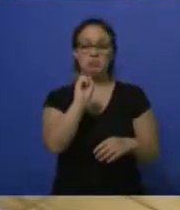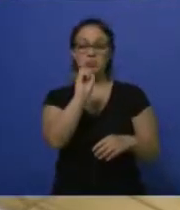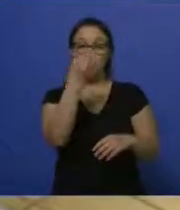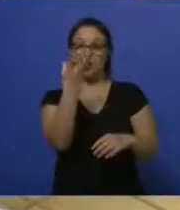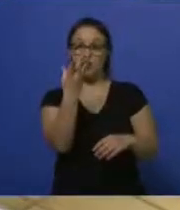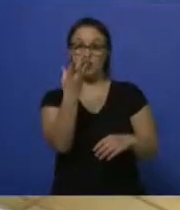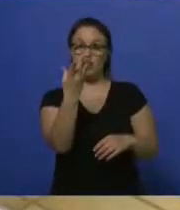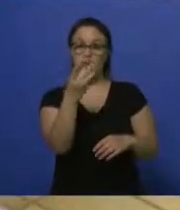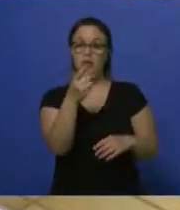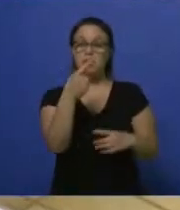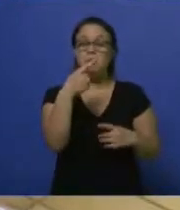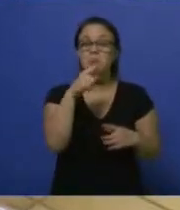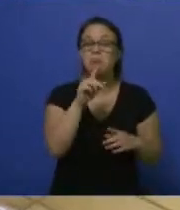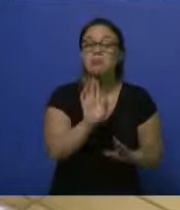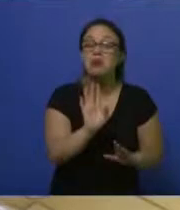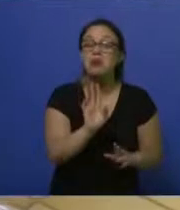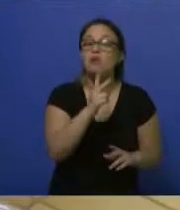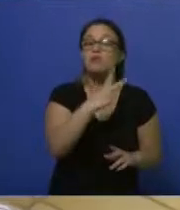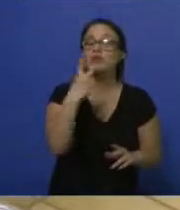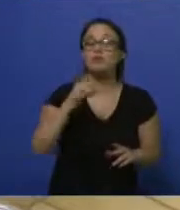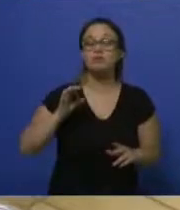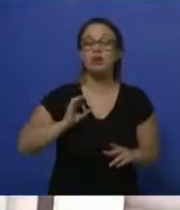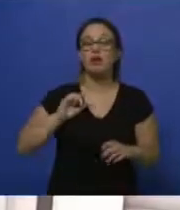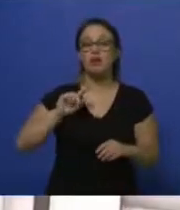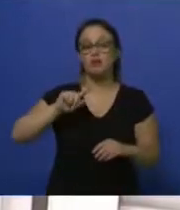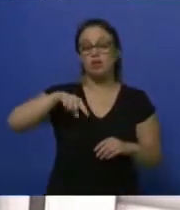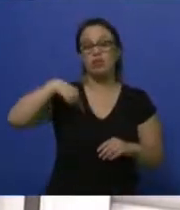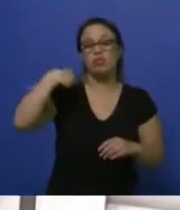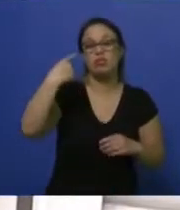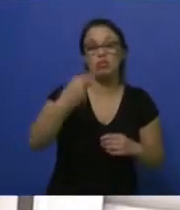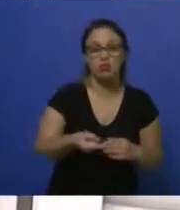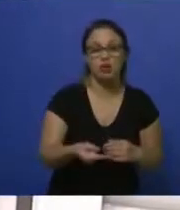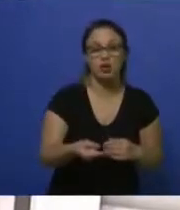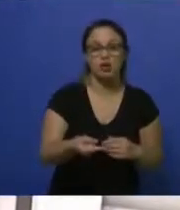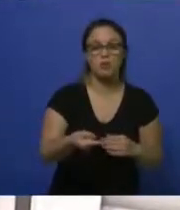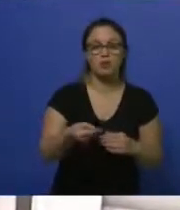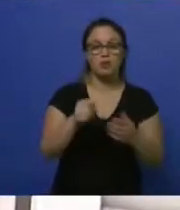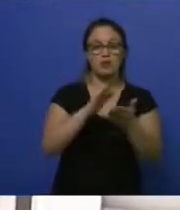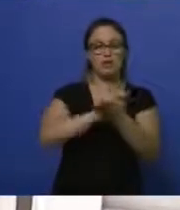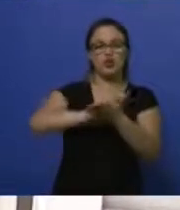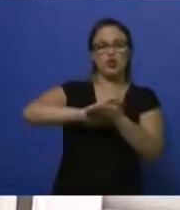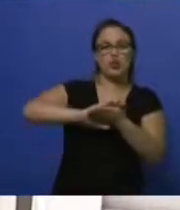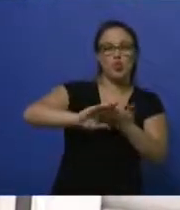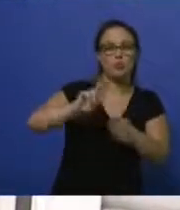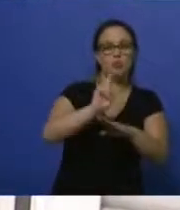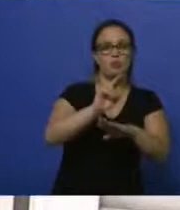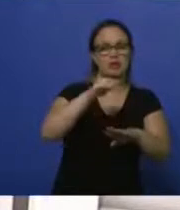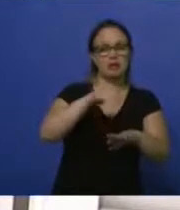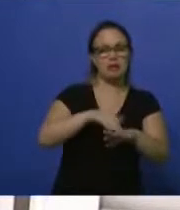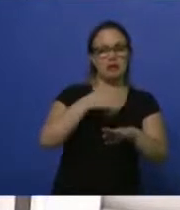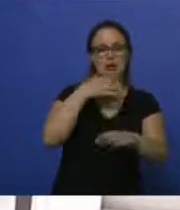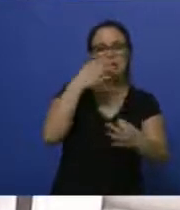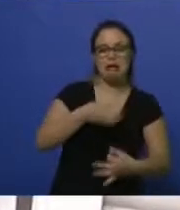pero que 22 años después, con la reformulación de nuevos derechos, con una nueva realidad de Villa María, una nueva realidad política también a la